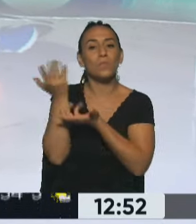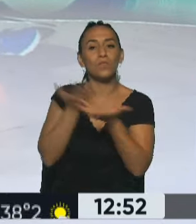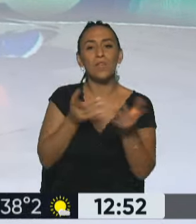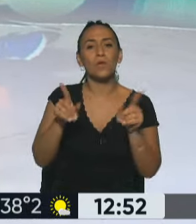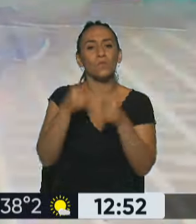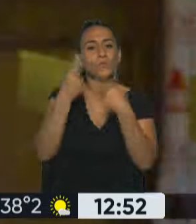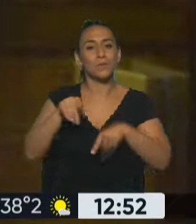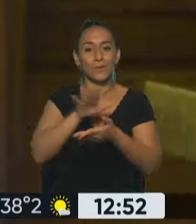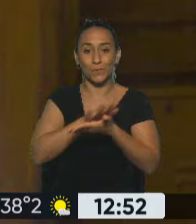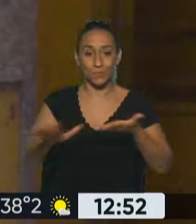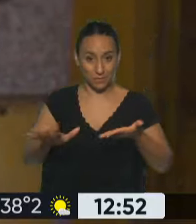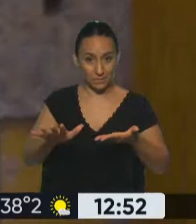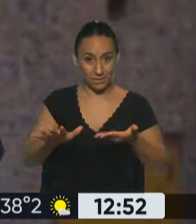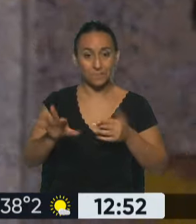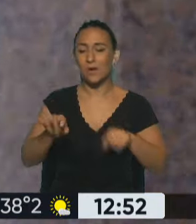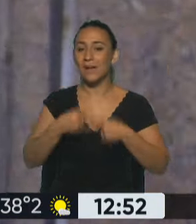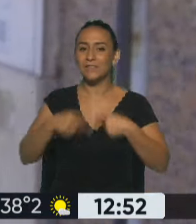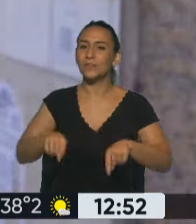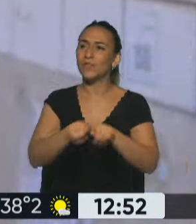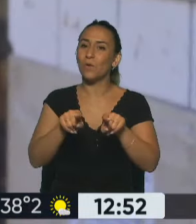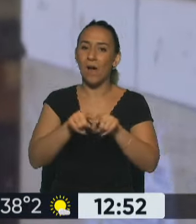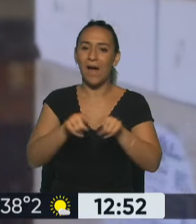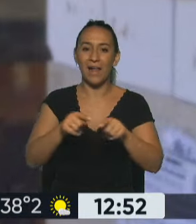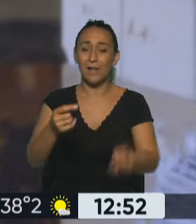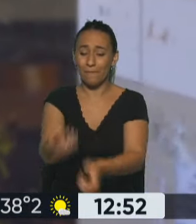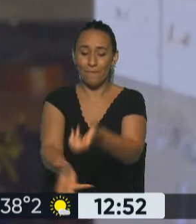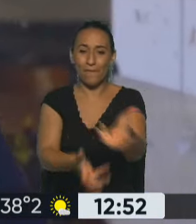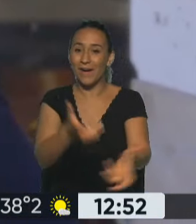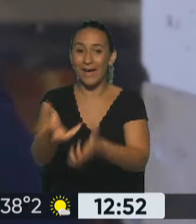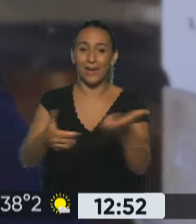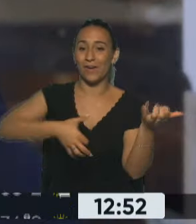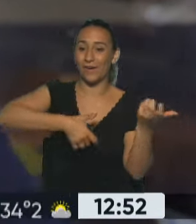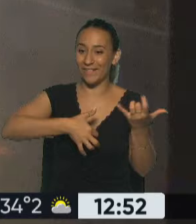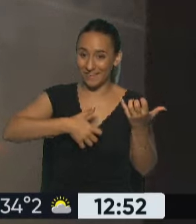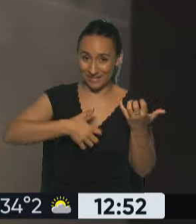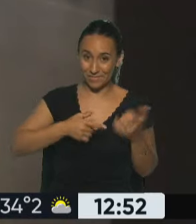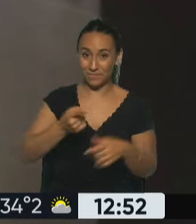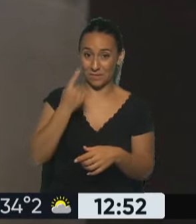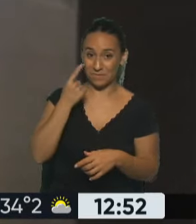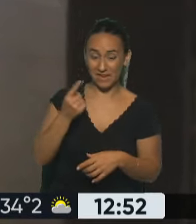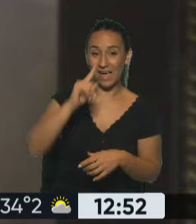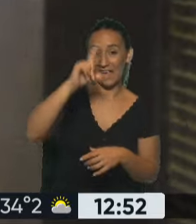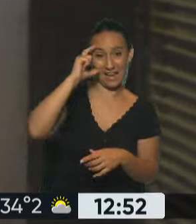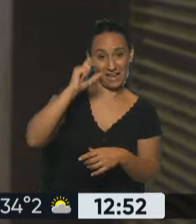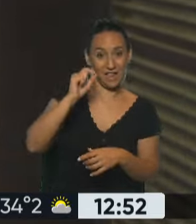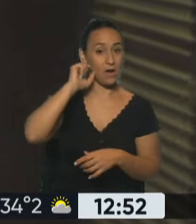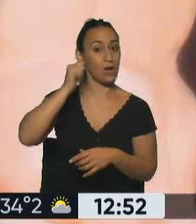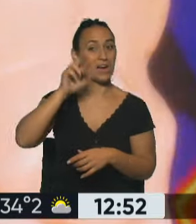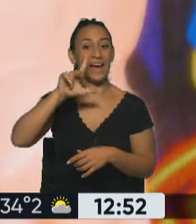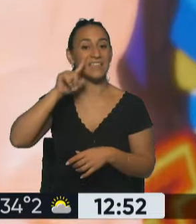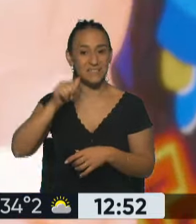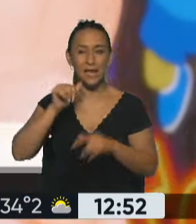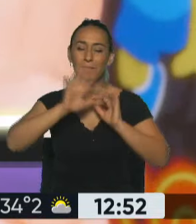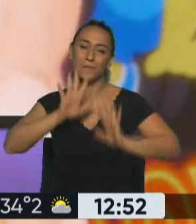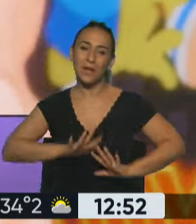hace, como él dijo, con canciones de fogón. Claro, miren qué preciosa versión hizo Leo García de Canción para mi muerte.